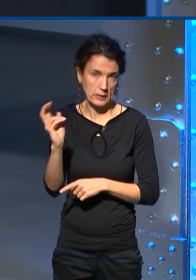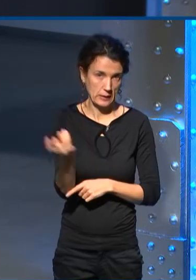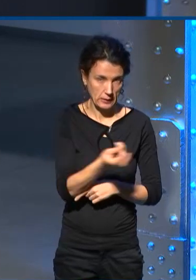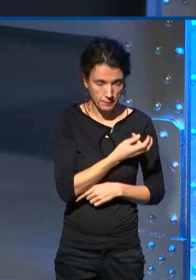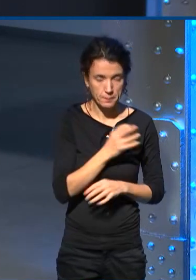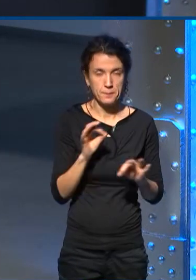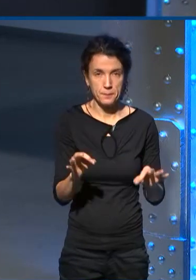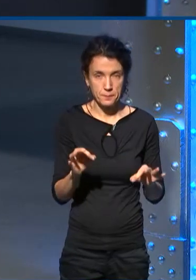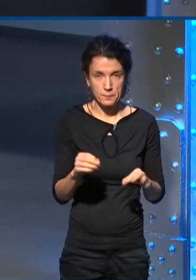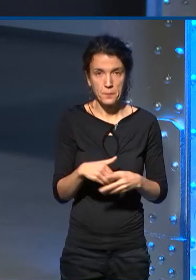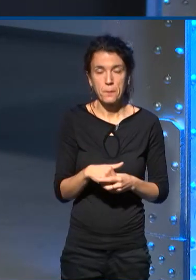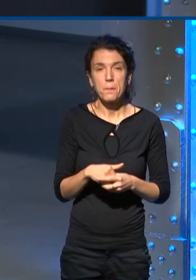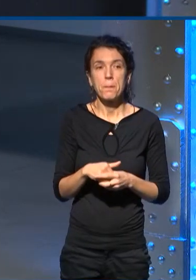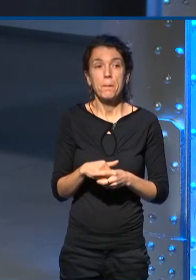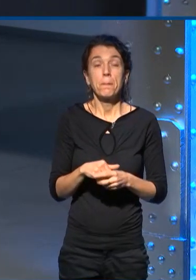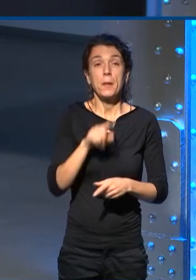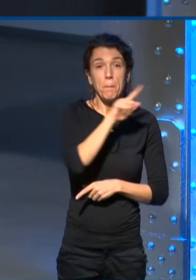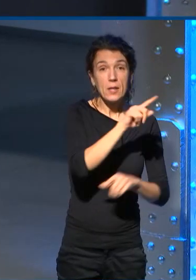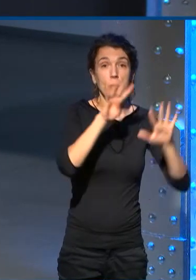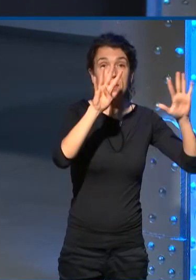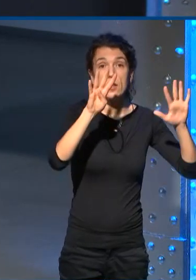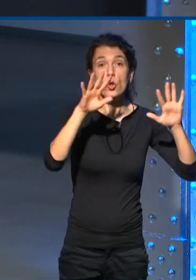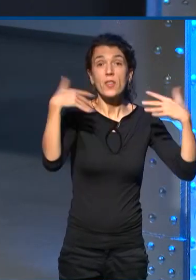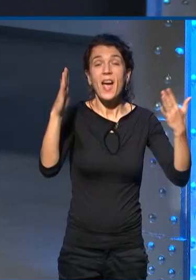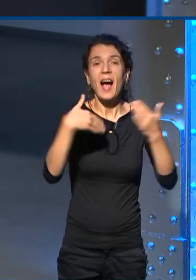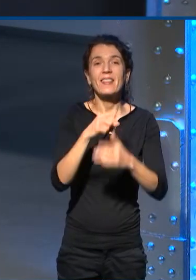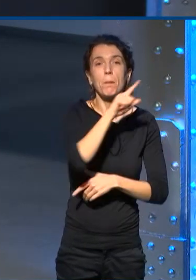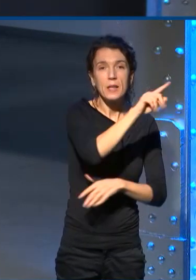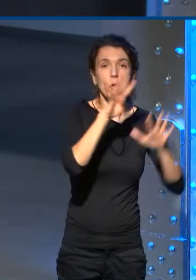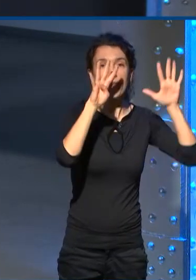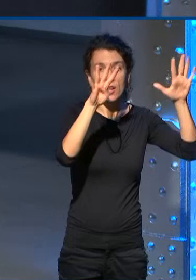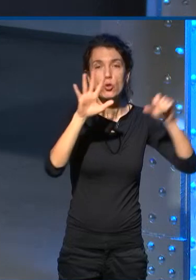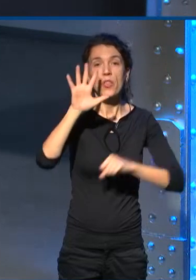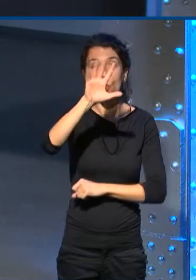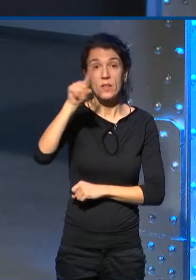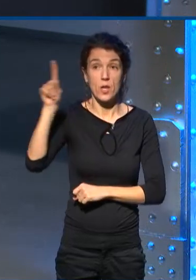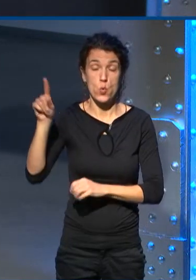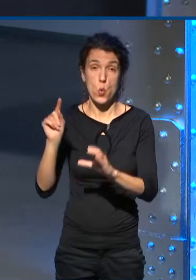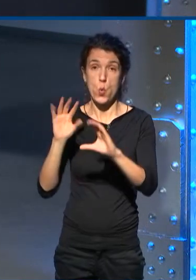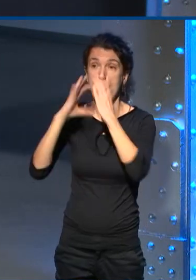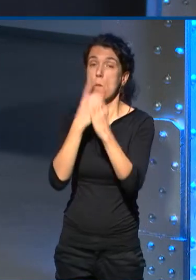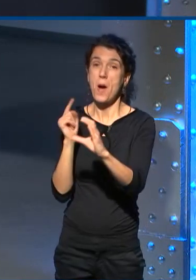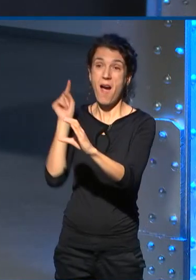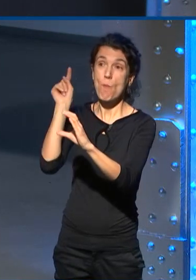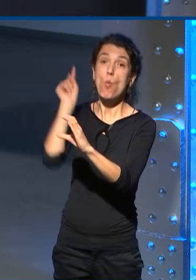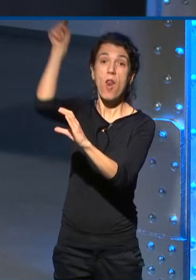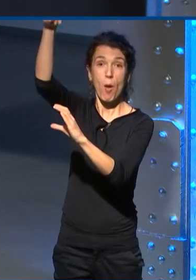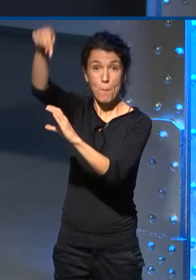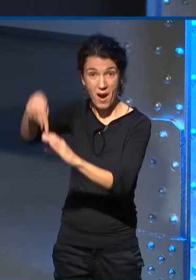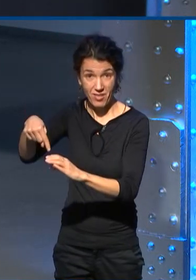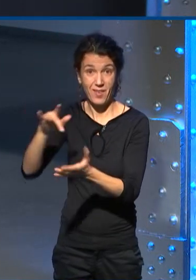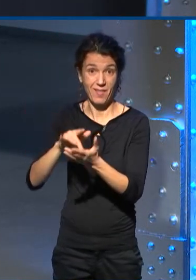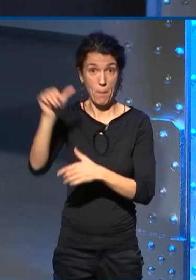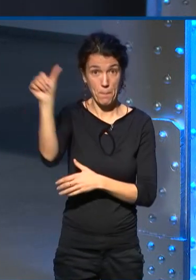Bien. Saltamos de 1910 a 1951, el vuelo a Marte. Esta es una película que está